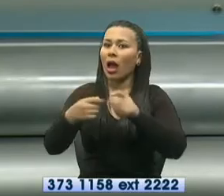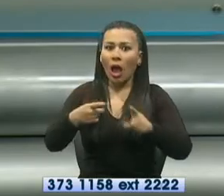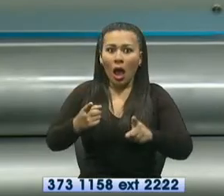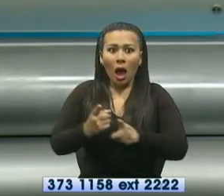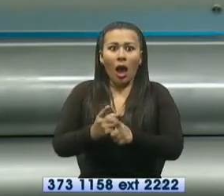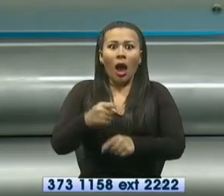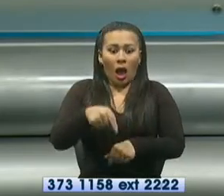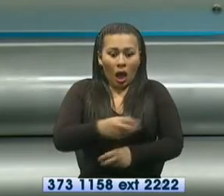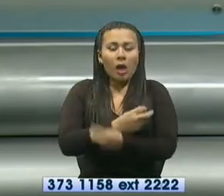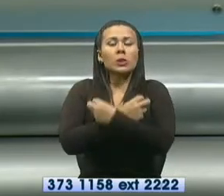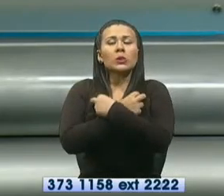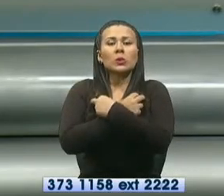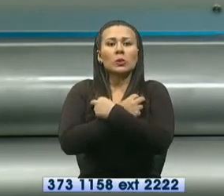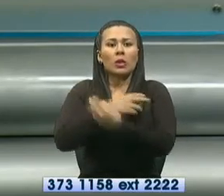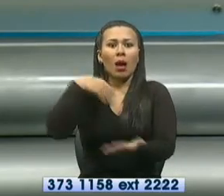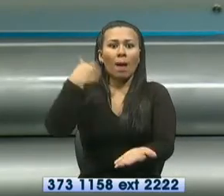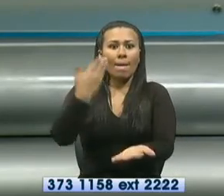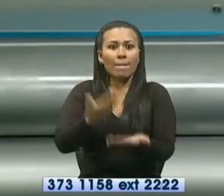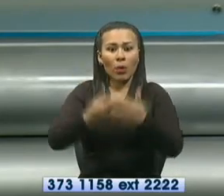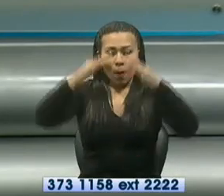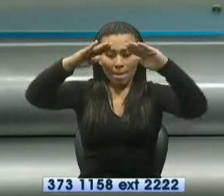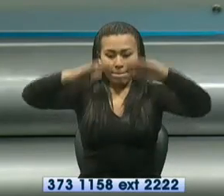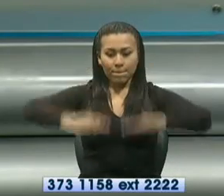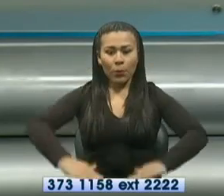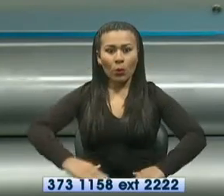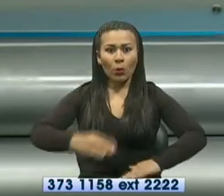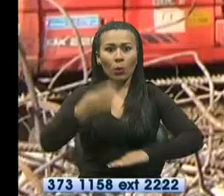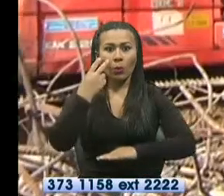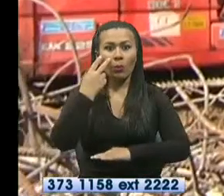mortal a causa de la caída del viaducto.